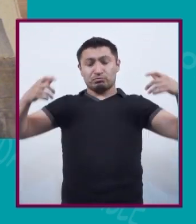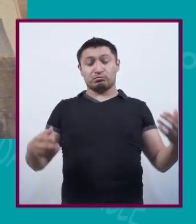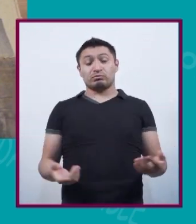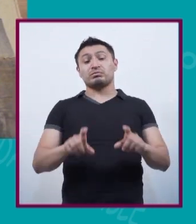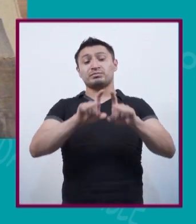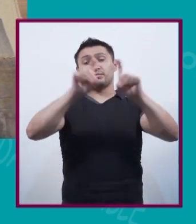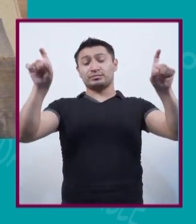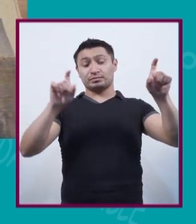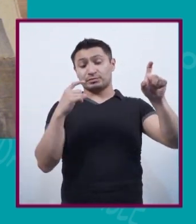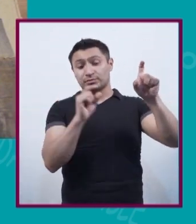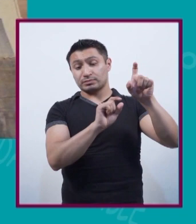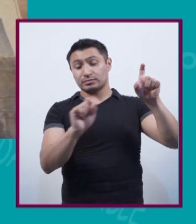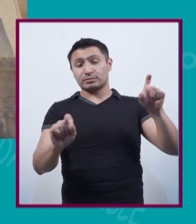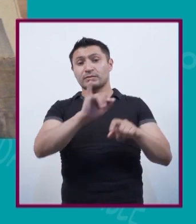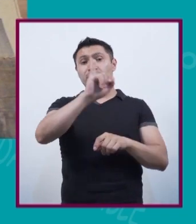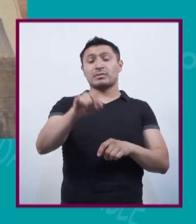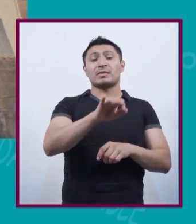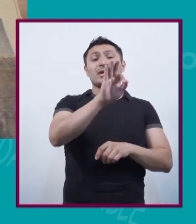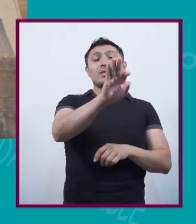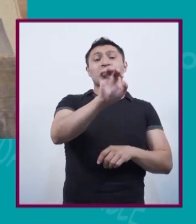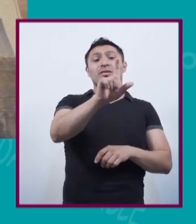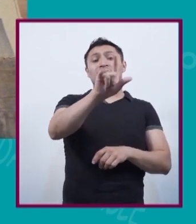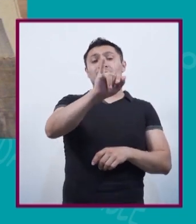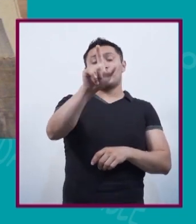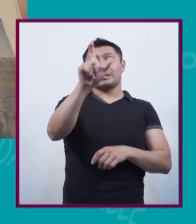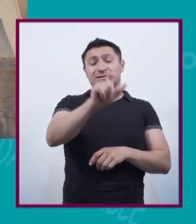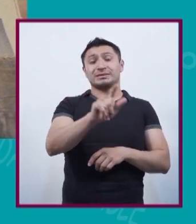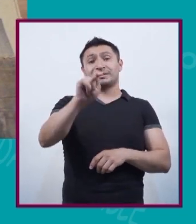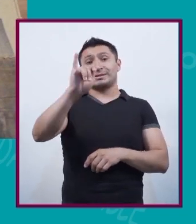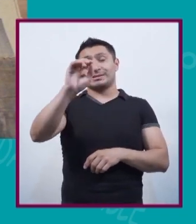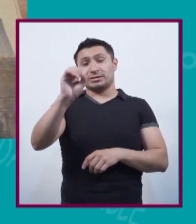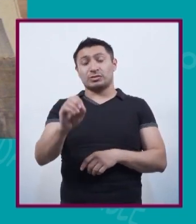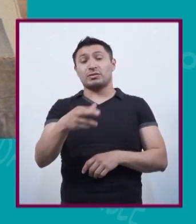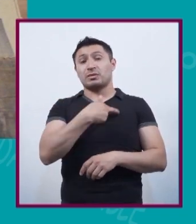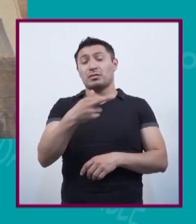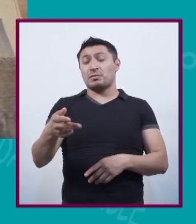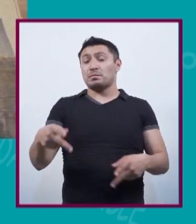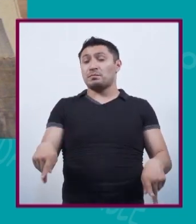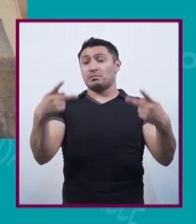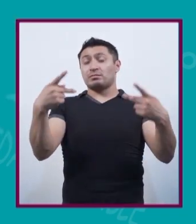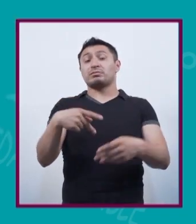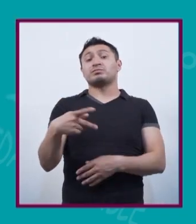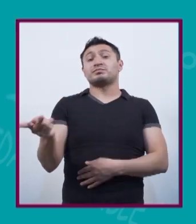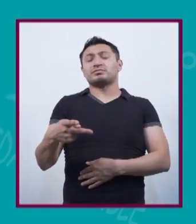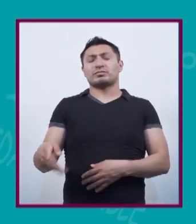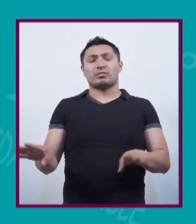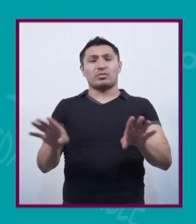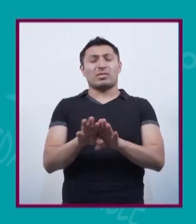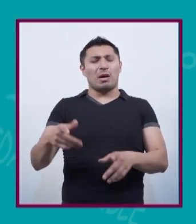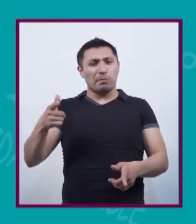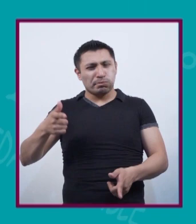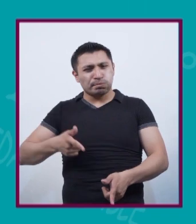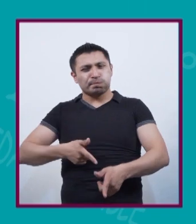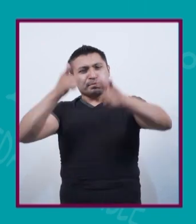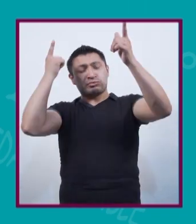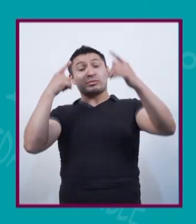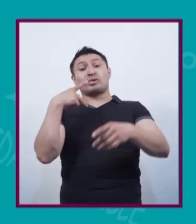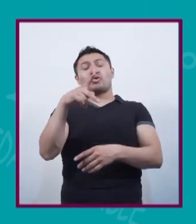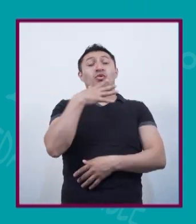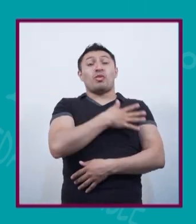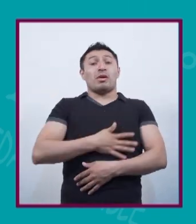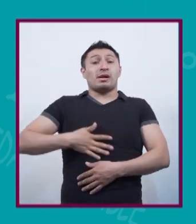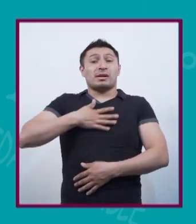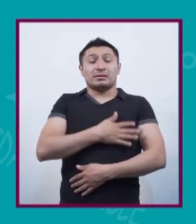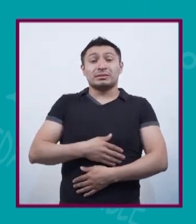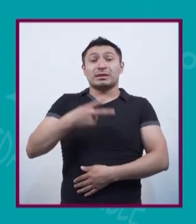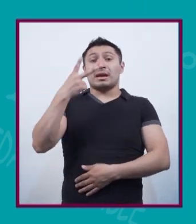informaba: J. Félix Tito Basurto, rico comerciante en pulques, ferozmente asesinado con su amante